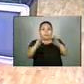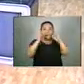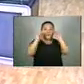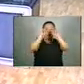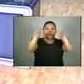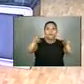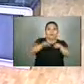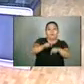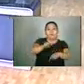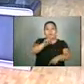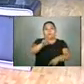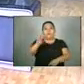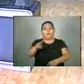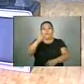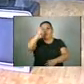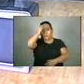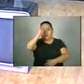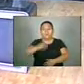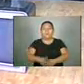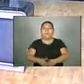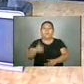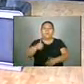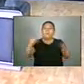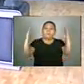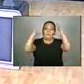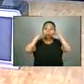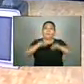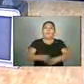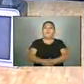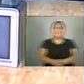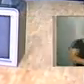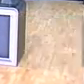12, 8 y 30 el domingo. Que descaso, buenas noches.